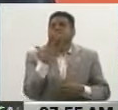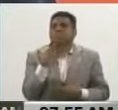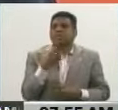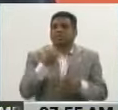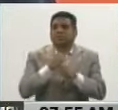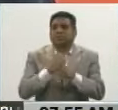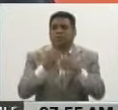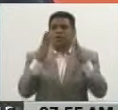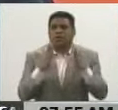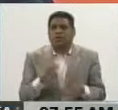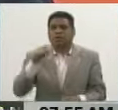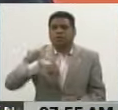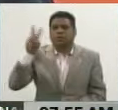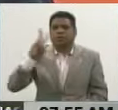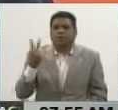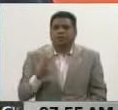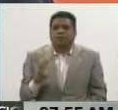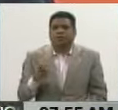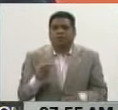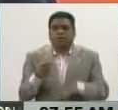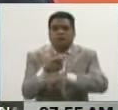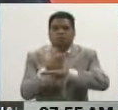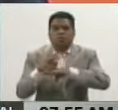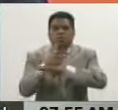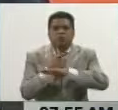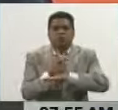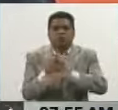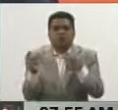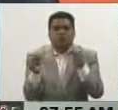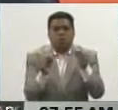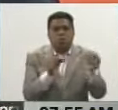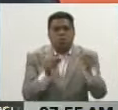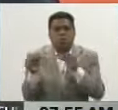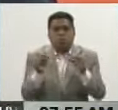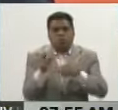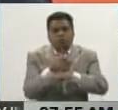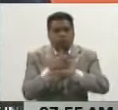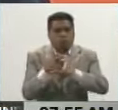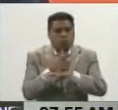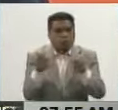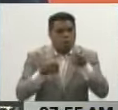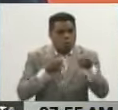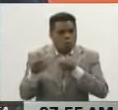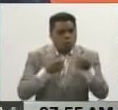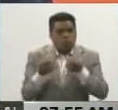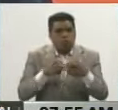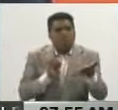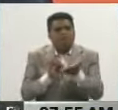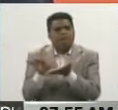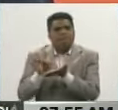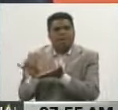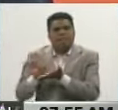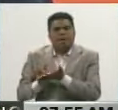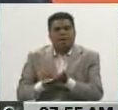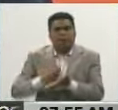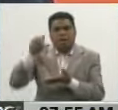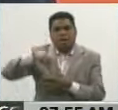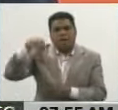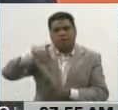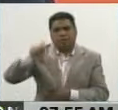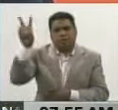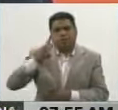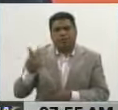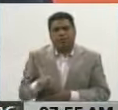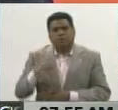Si aquí en Venezuela gobernara el neoliberalismo y los enemigos del pueblo, lo que estarían es despidiendo a los trabajadores. Aquí en Venezuela,